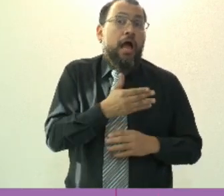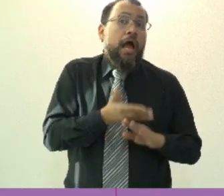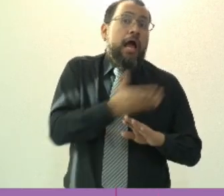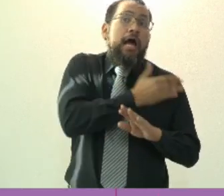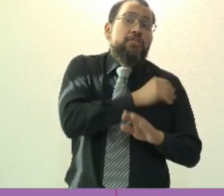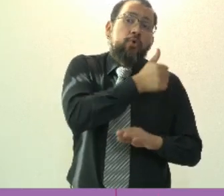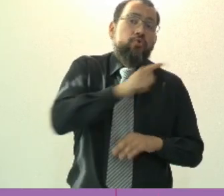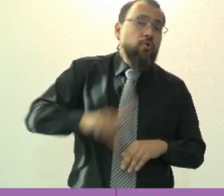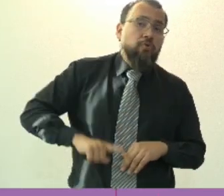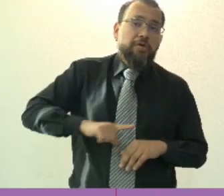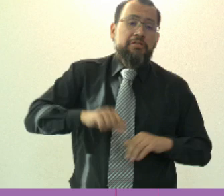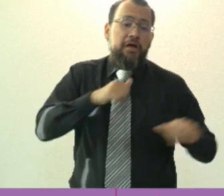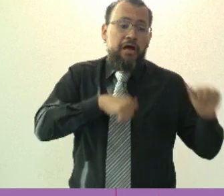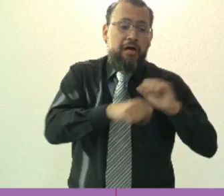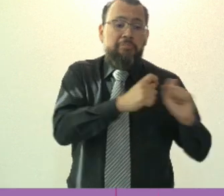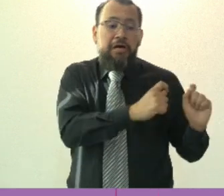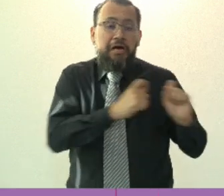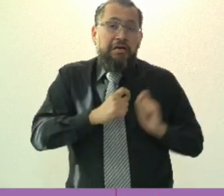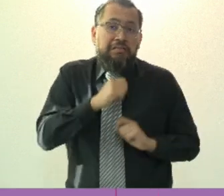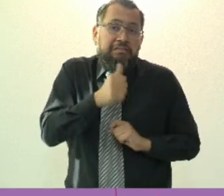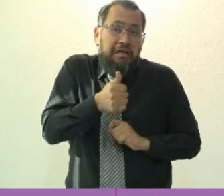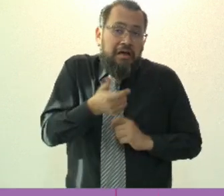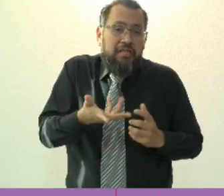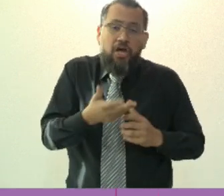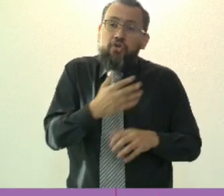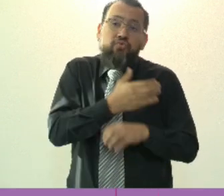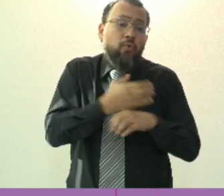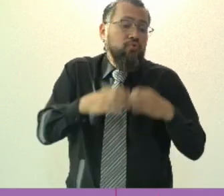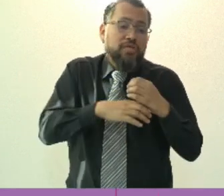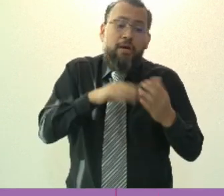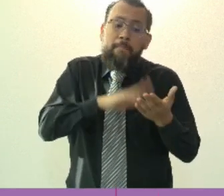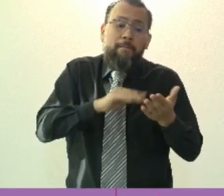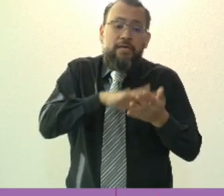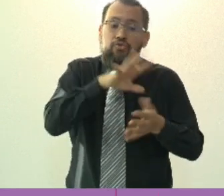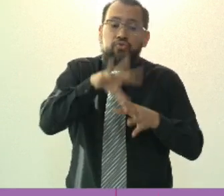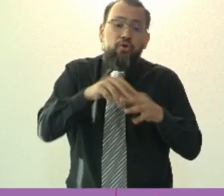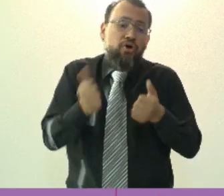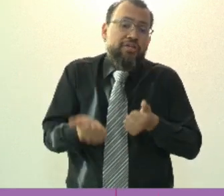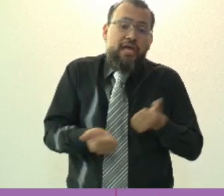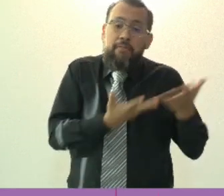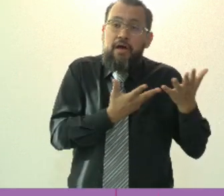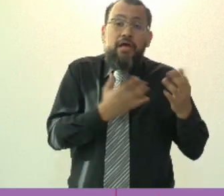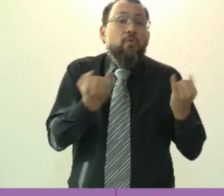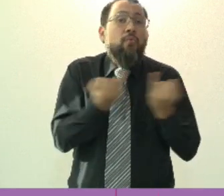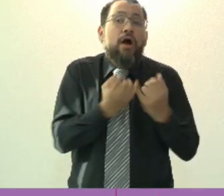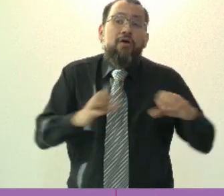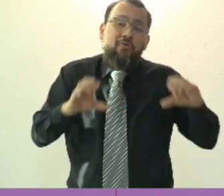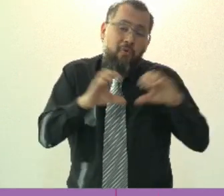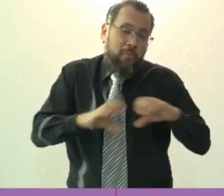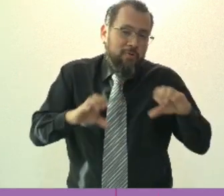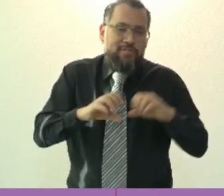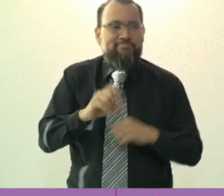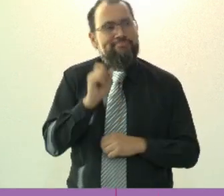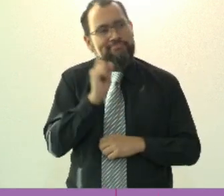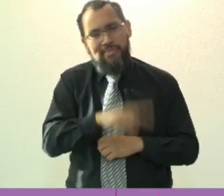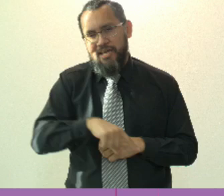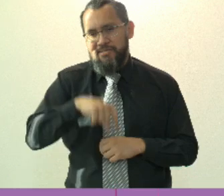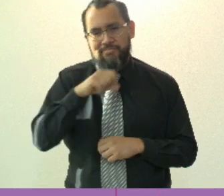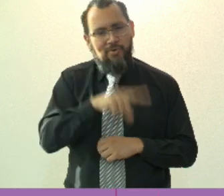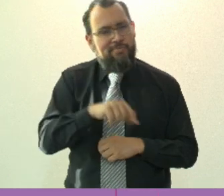nada. Se llevaron todo, hasta las computadoras, bueno, es el cuento de siempre.